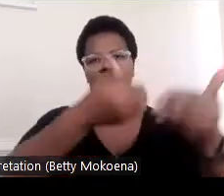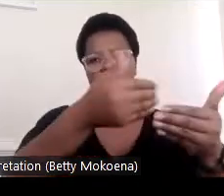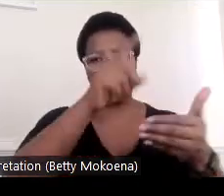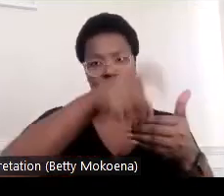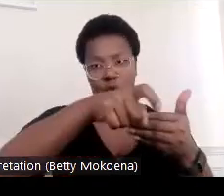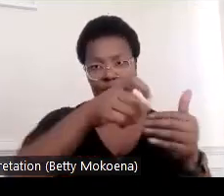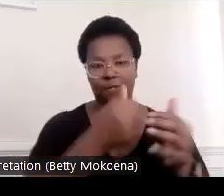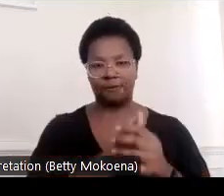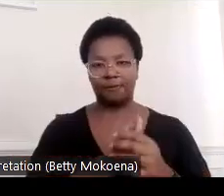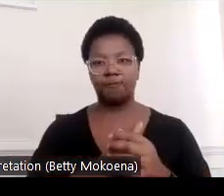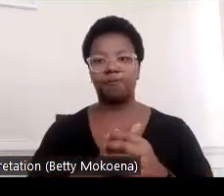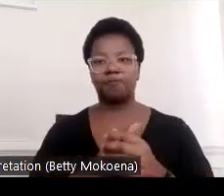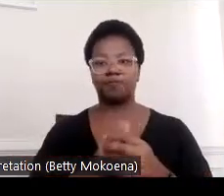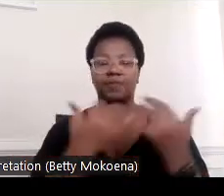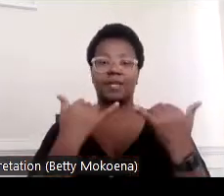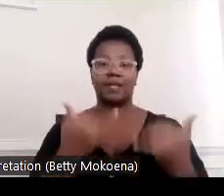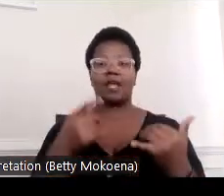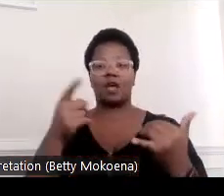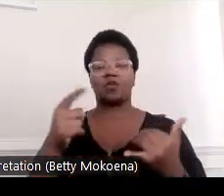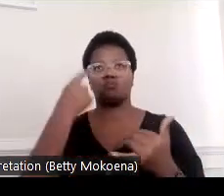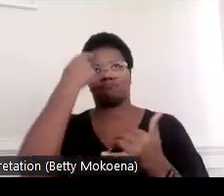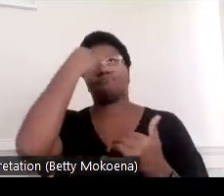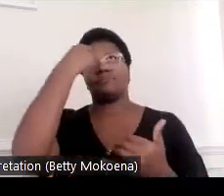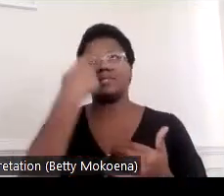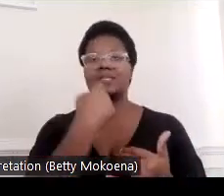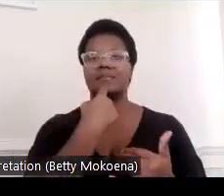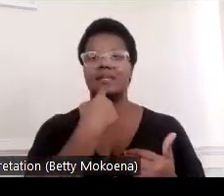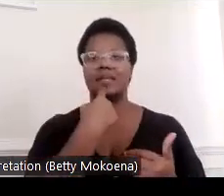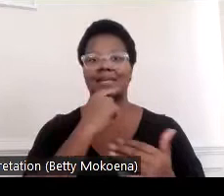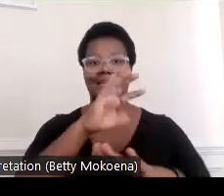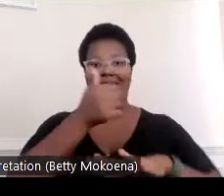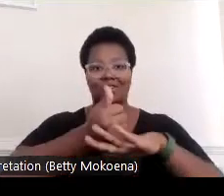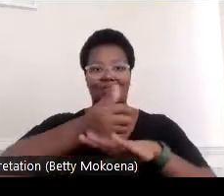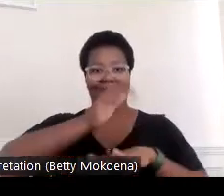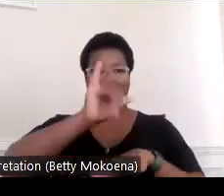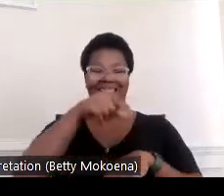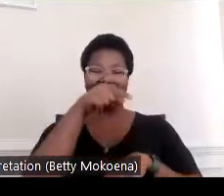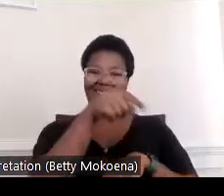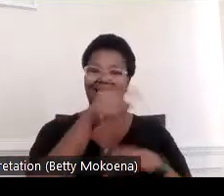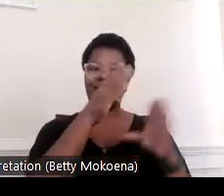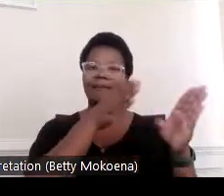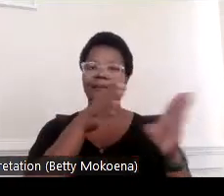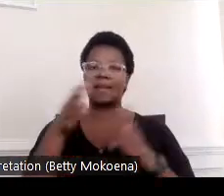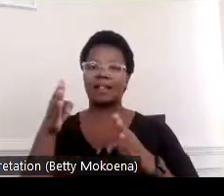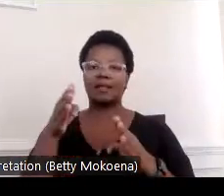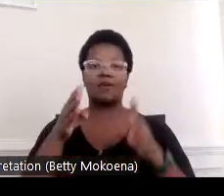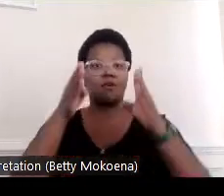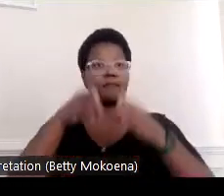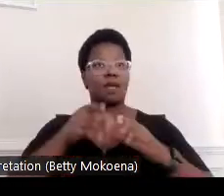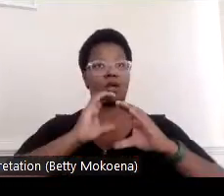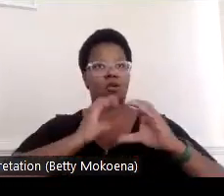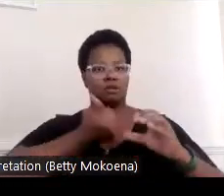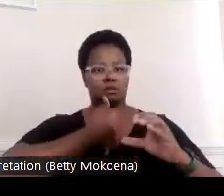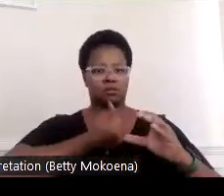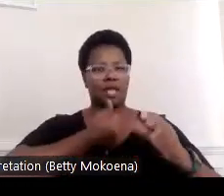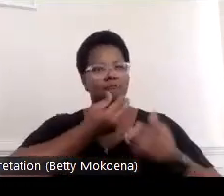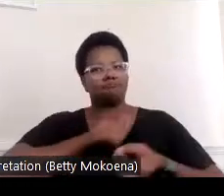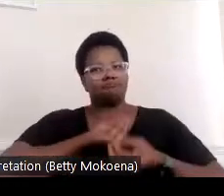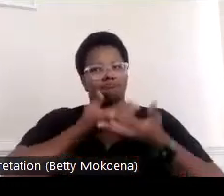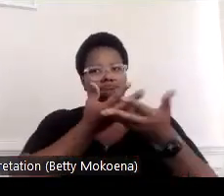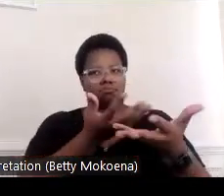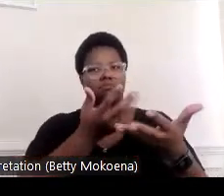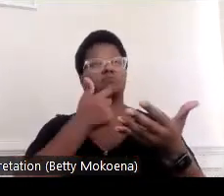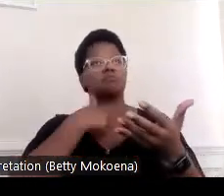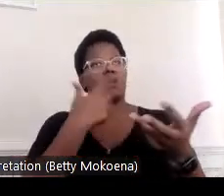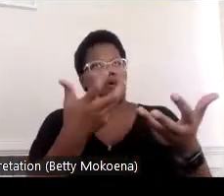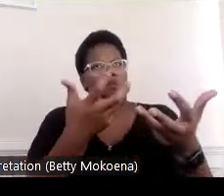ellos puedan a participar claro puede imaginarse que crearse un plan central a la persona para